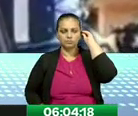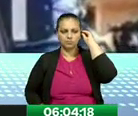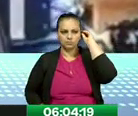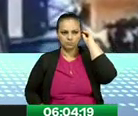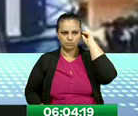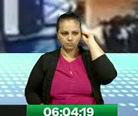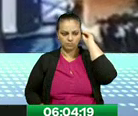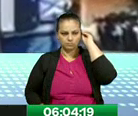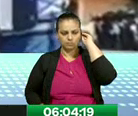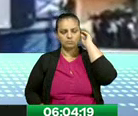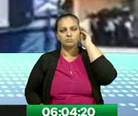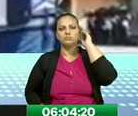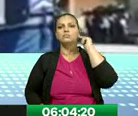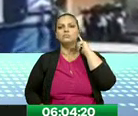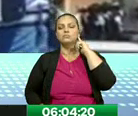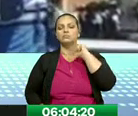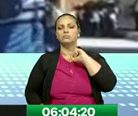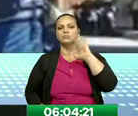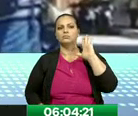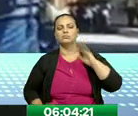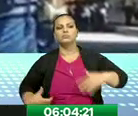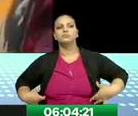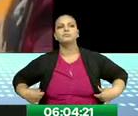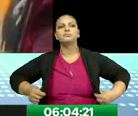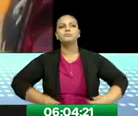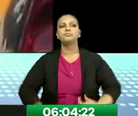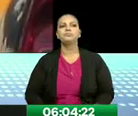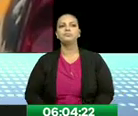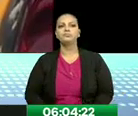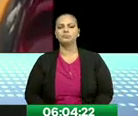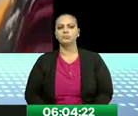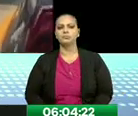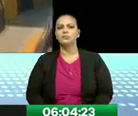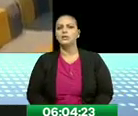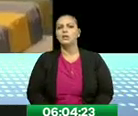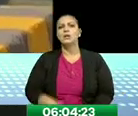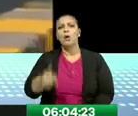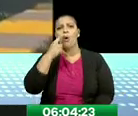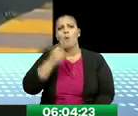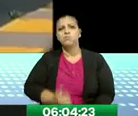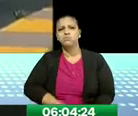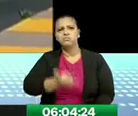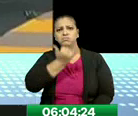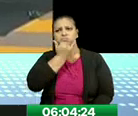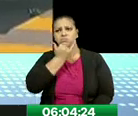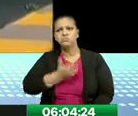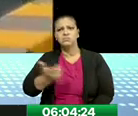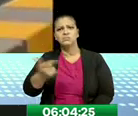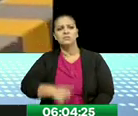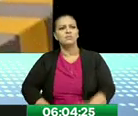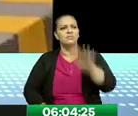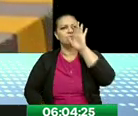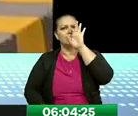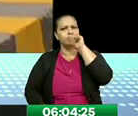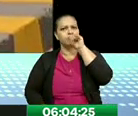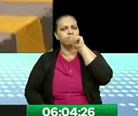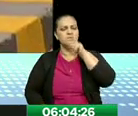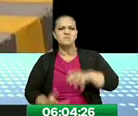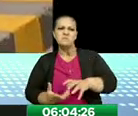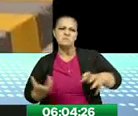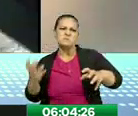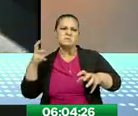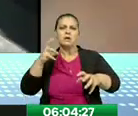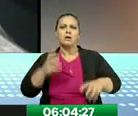caso y el señor como agresor tendrá que pagar duramente su accionar.